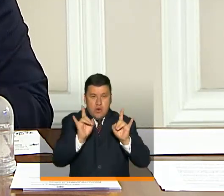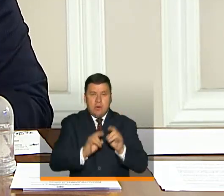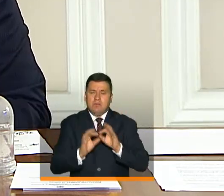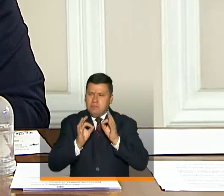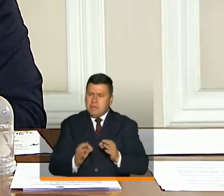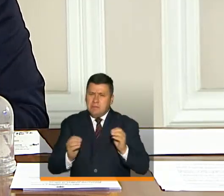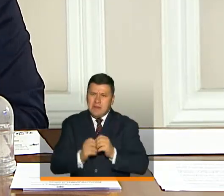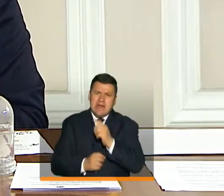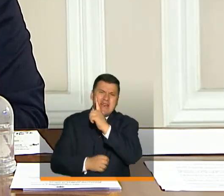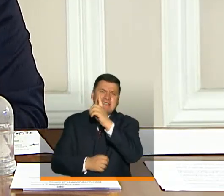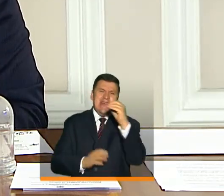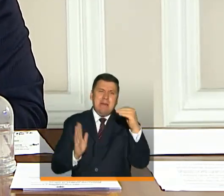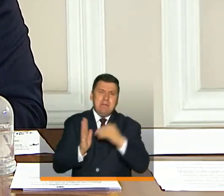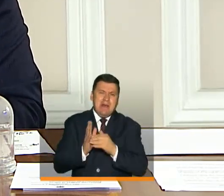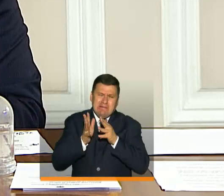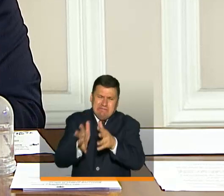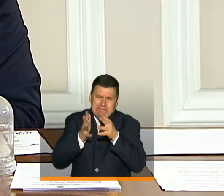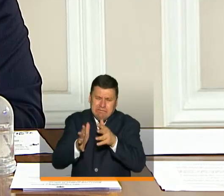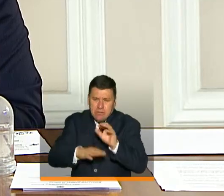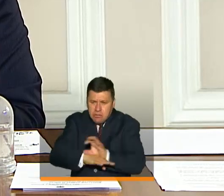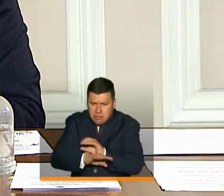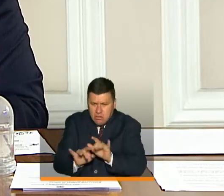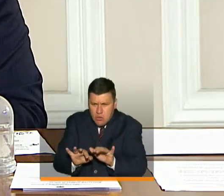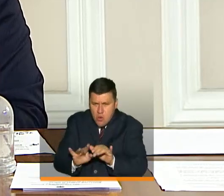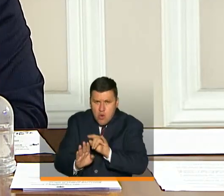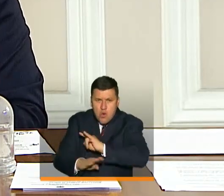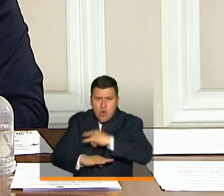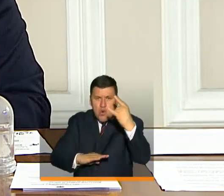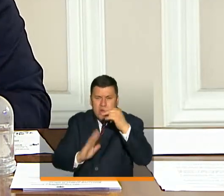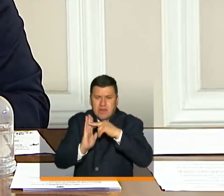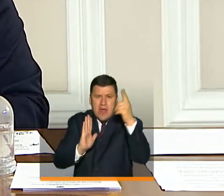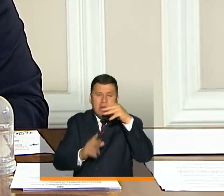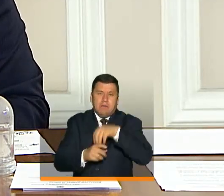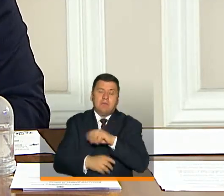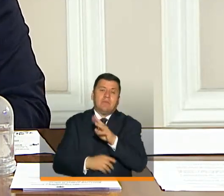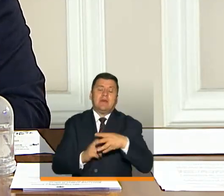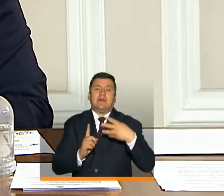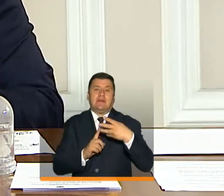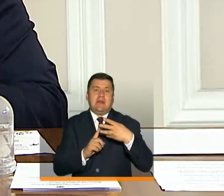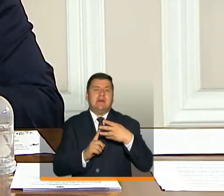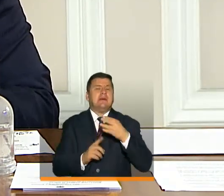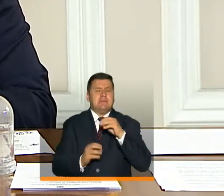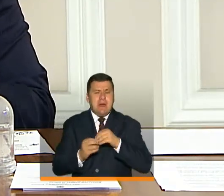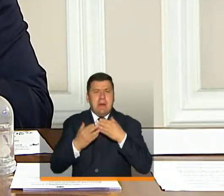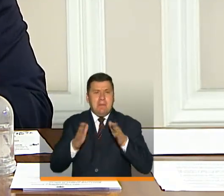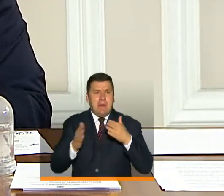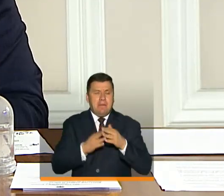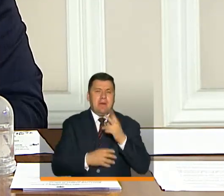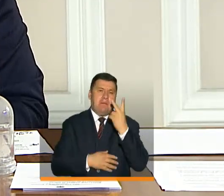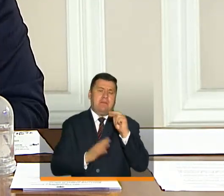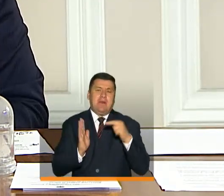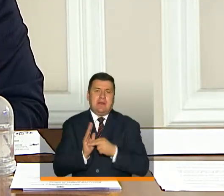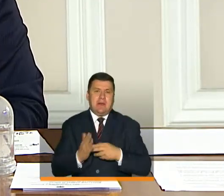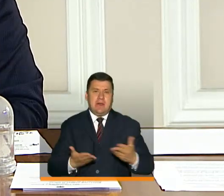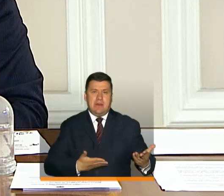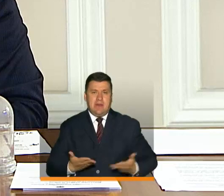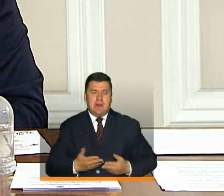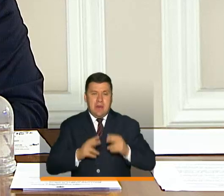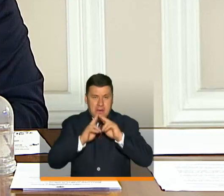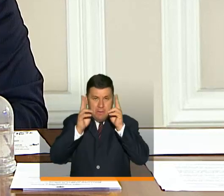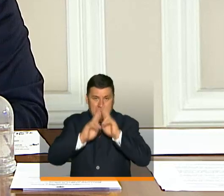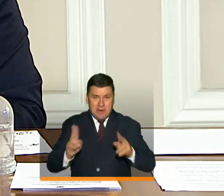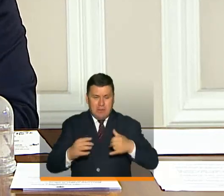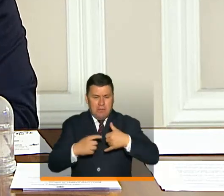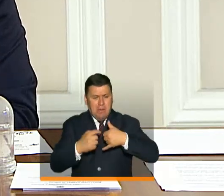formar 100.000 programadores en el país. Tercero, que nosotros habilitemos más de 20.000 tiendas